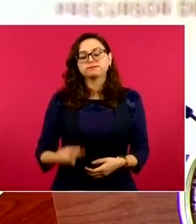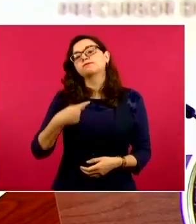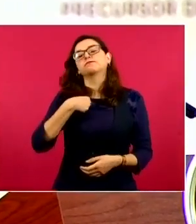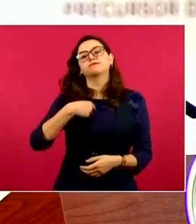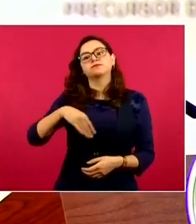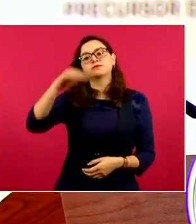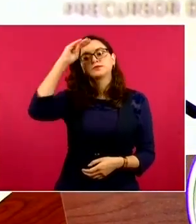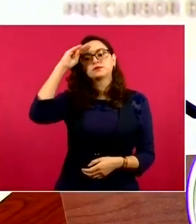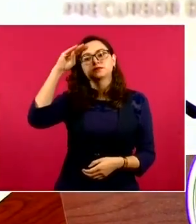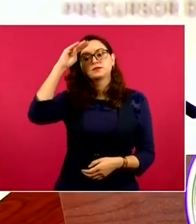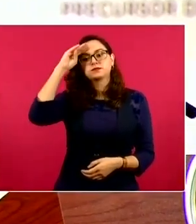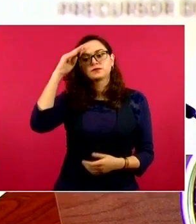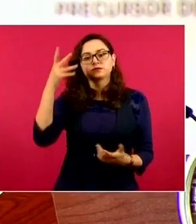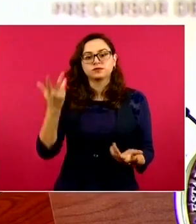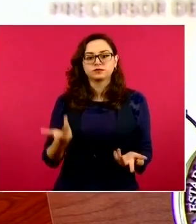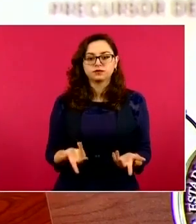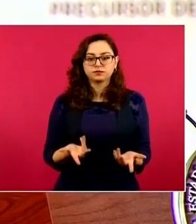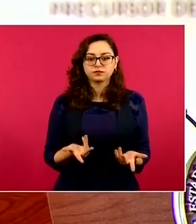a cabo esa reforma,